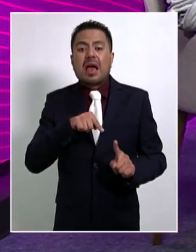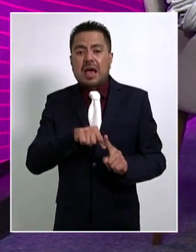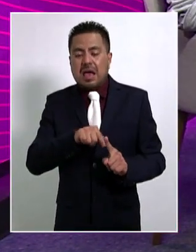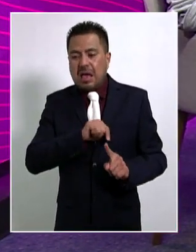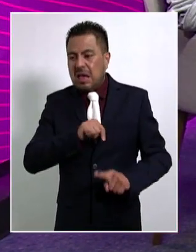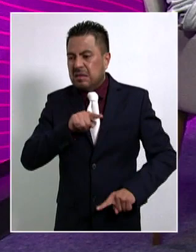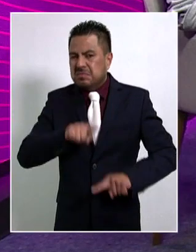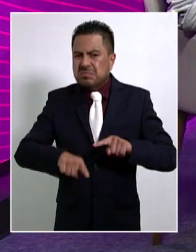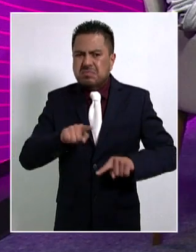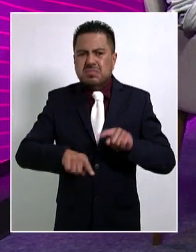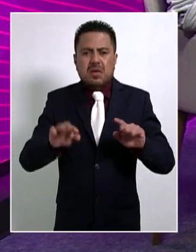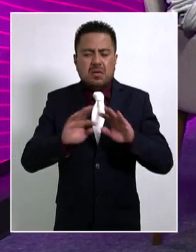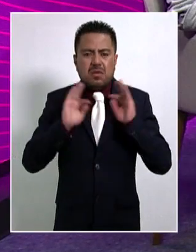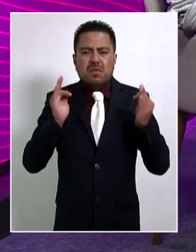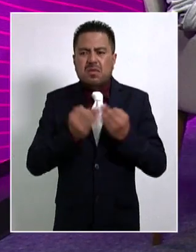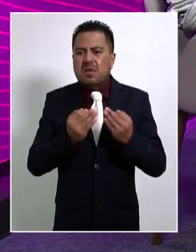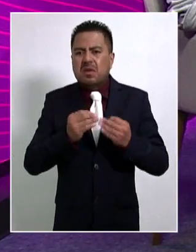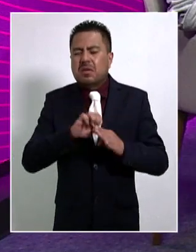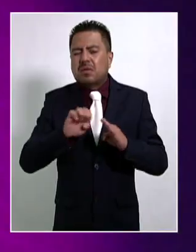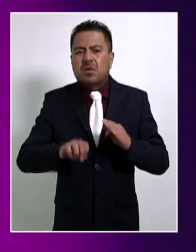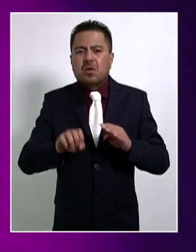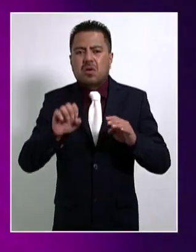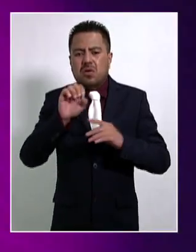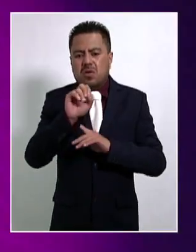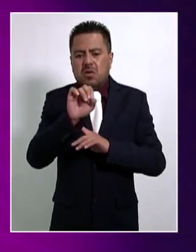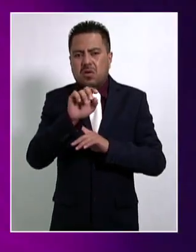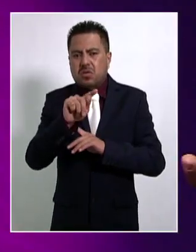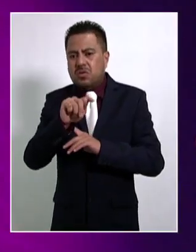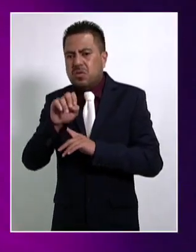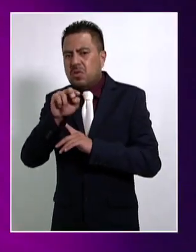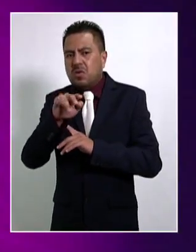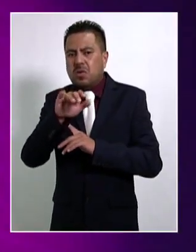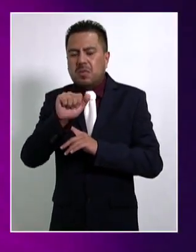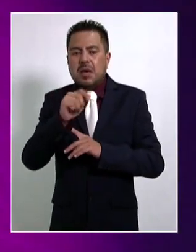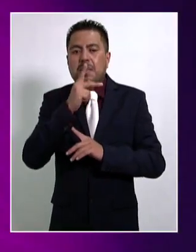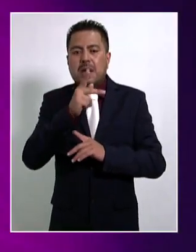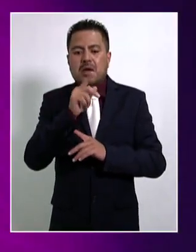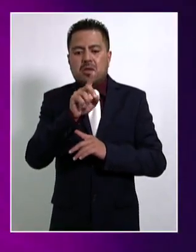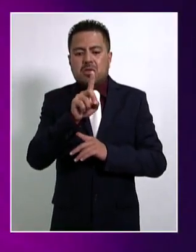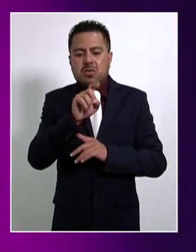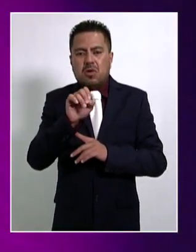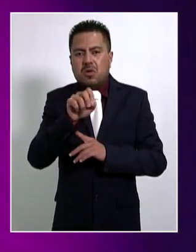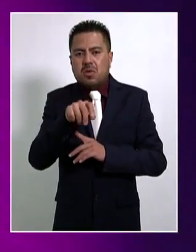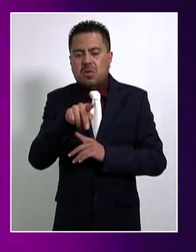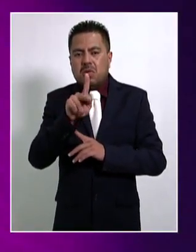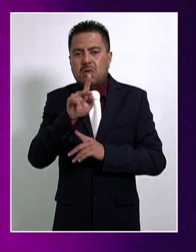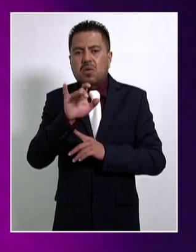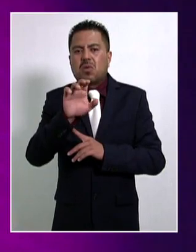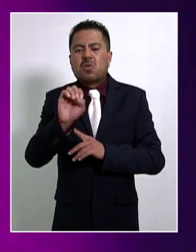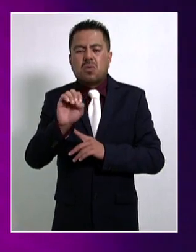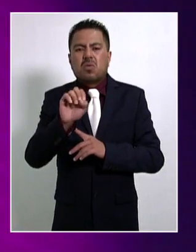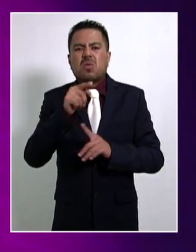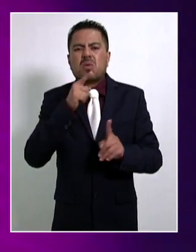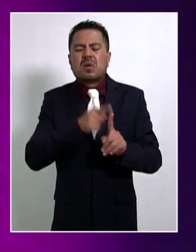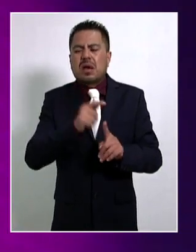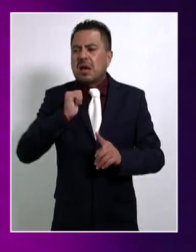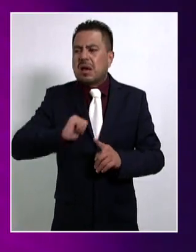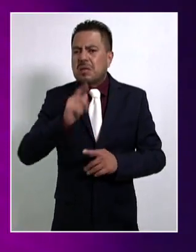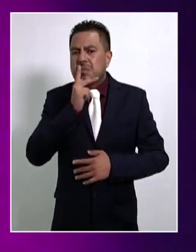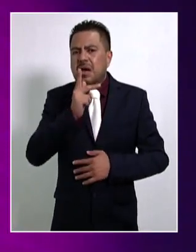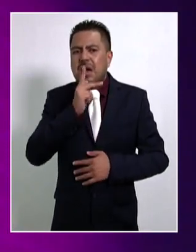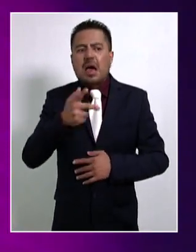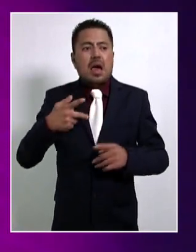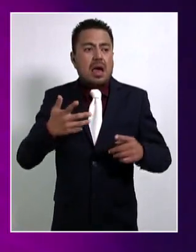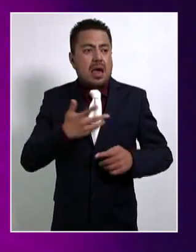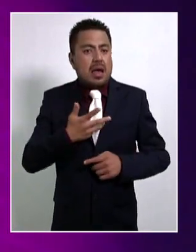ha anulado muchas formas. Por ejemplo, en otomí, la palabra doku es una forma en la que antes podían decir que había